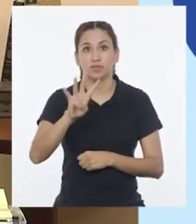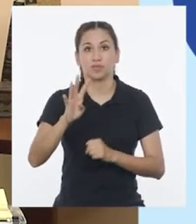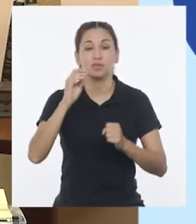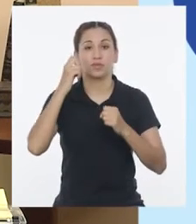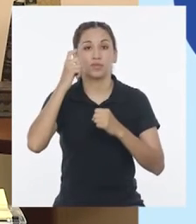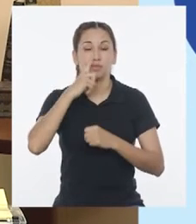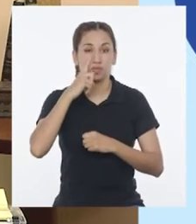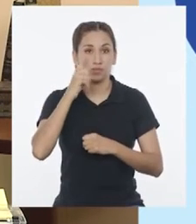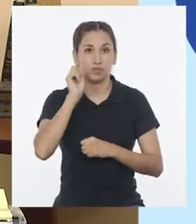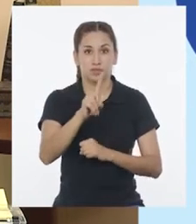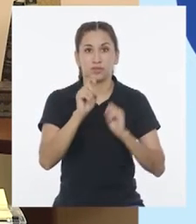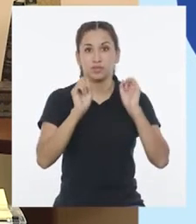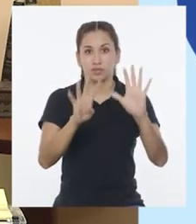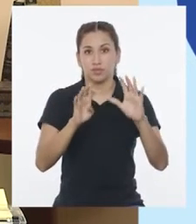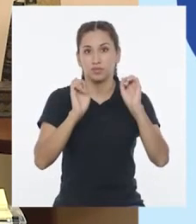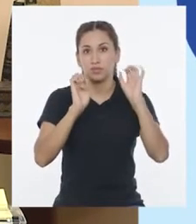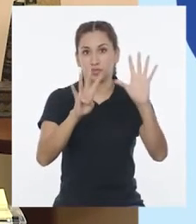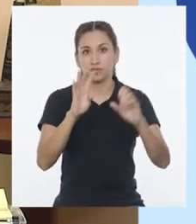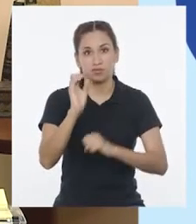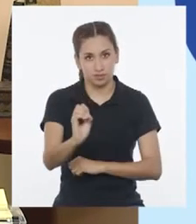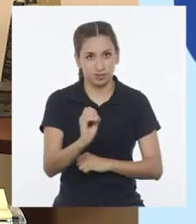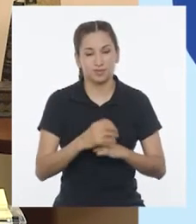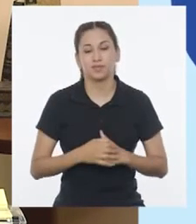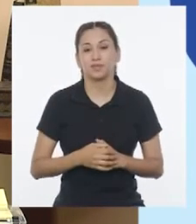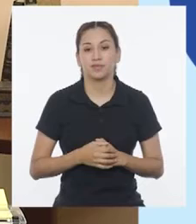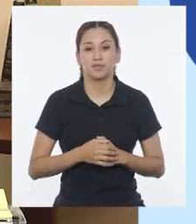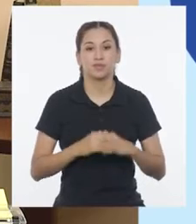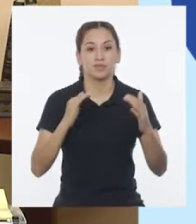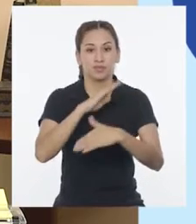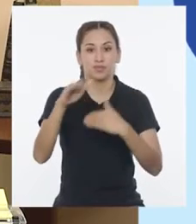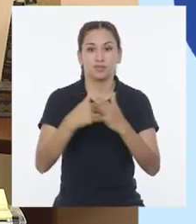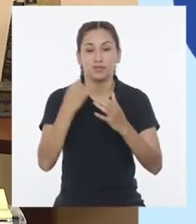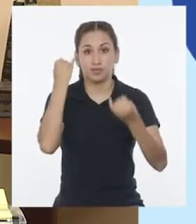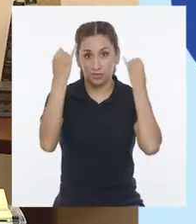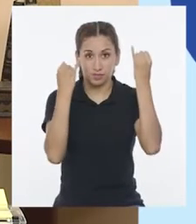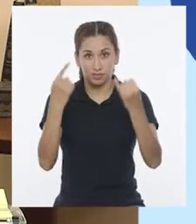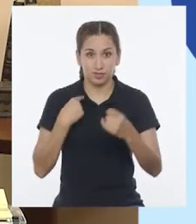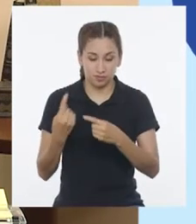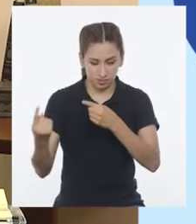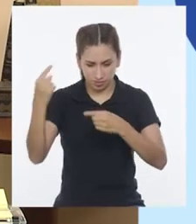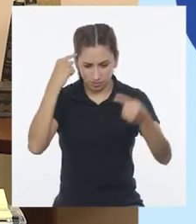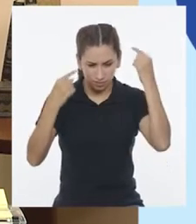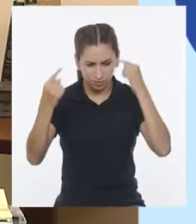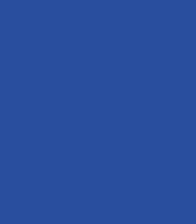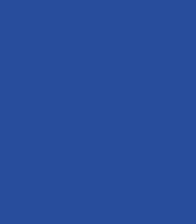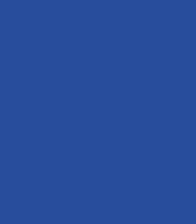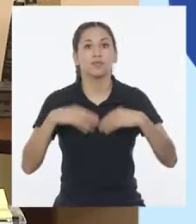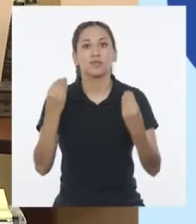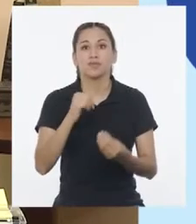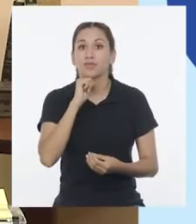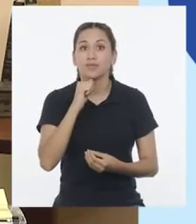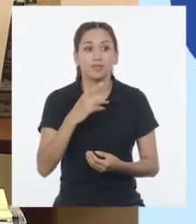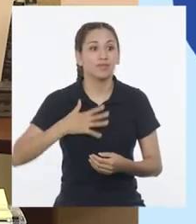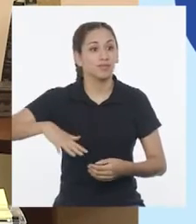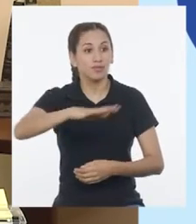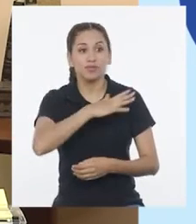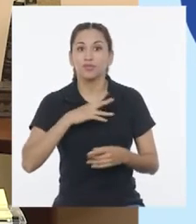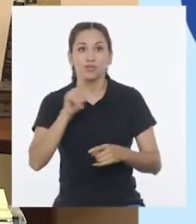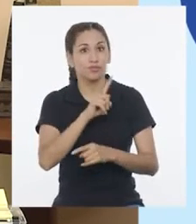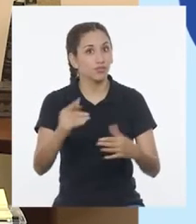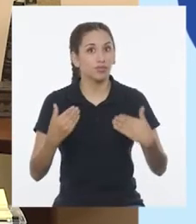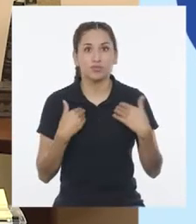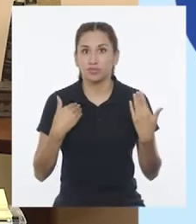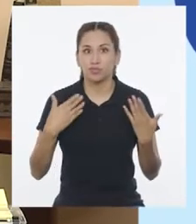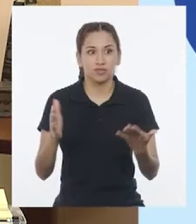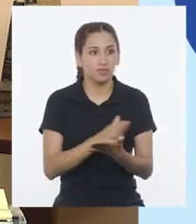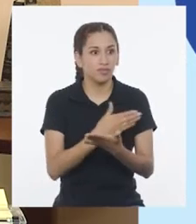iniciales GJ en una entrevista del 24 de junio del año 1990. Todas las ideas que